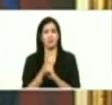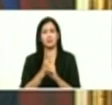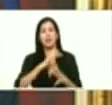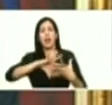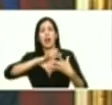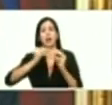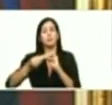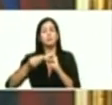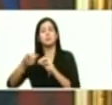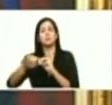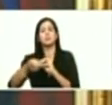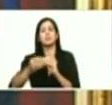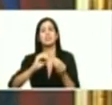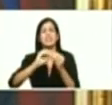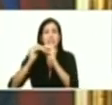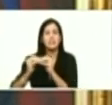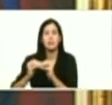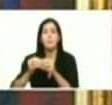y Pedeval